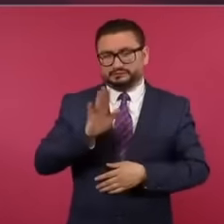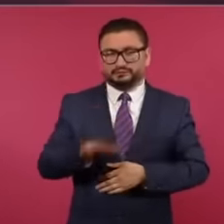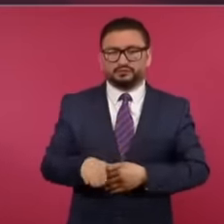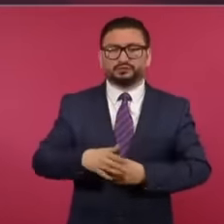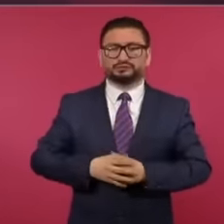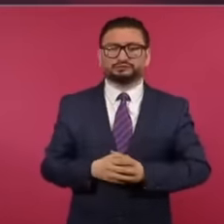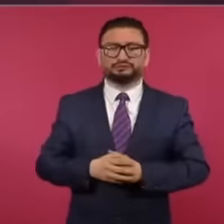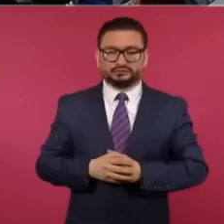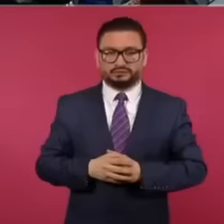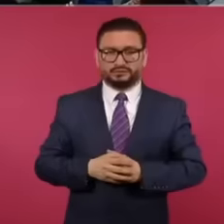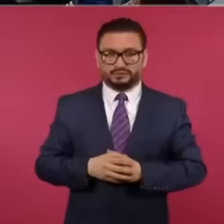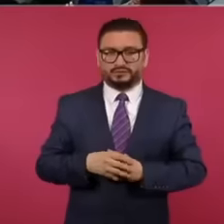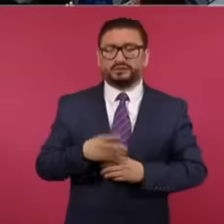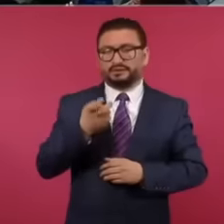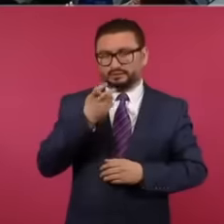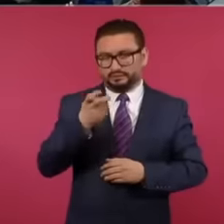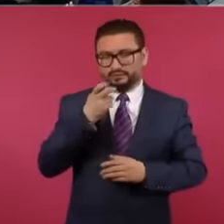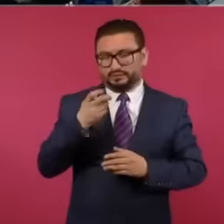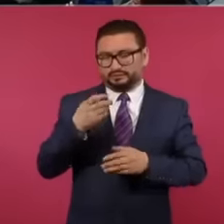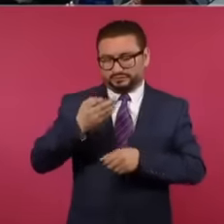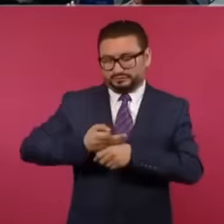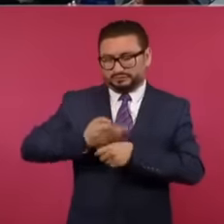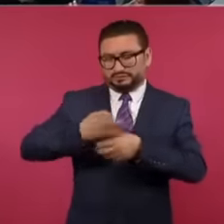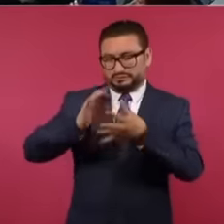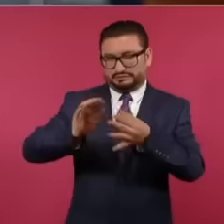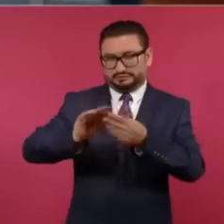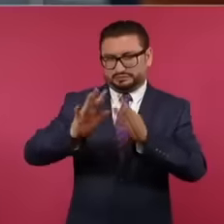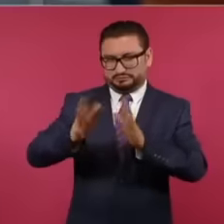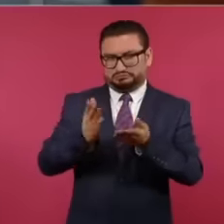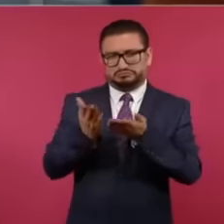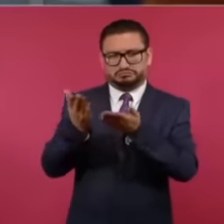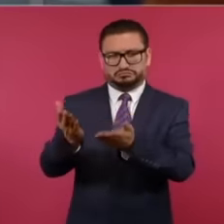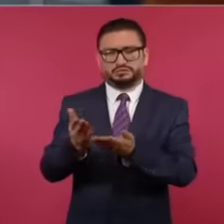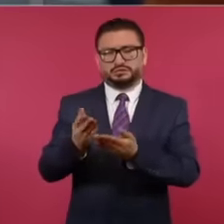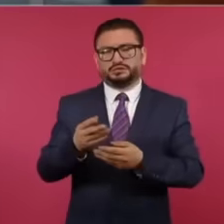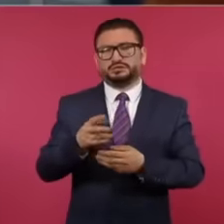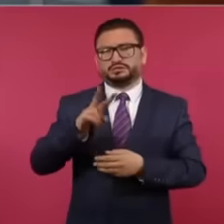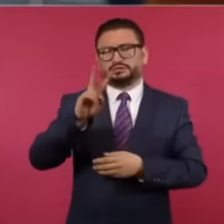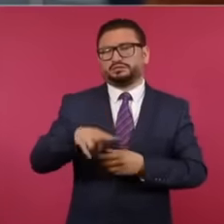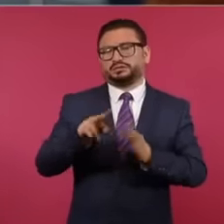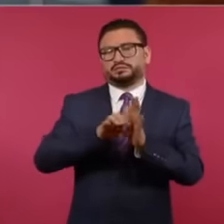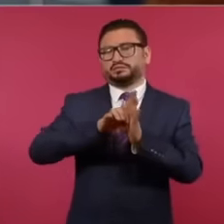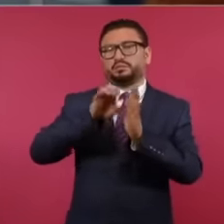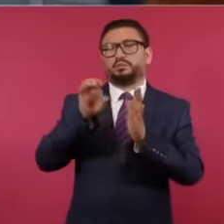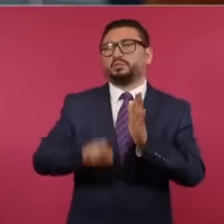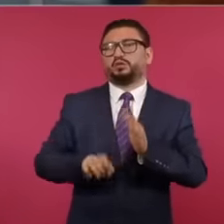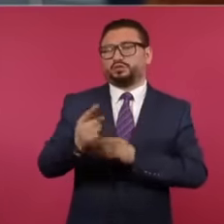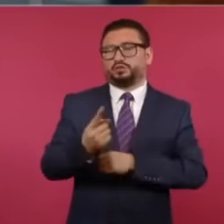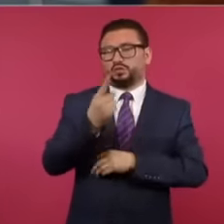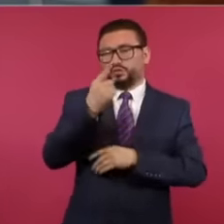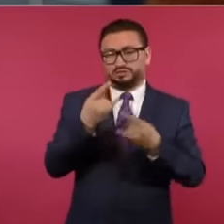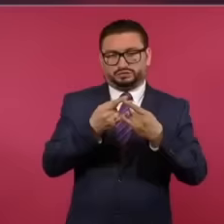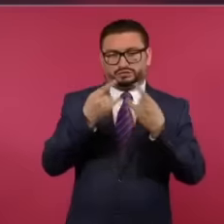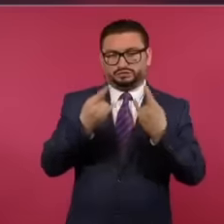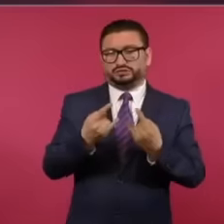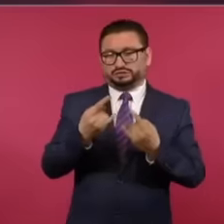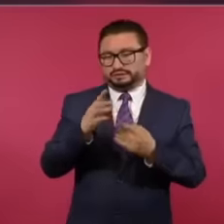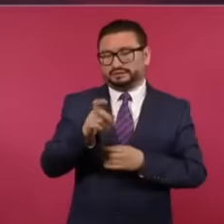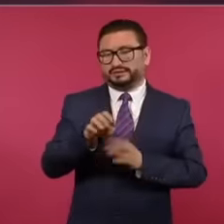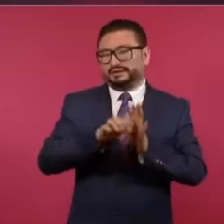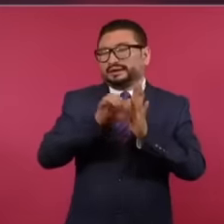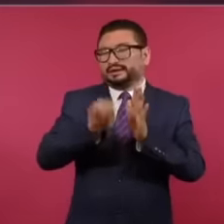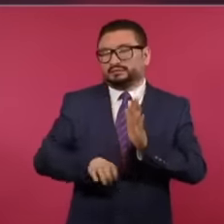ocurrido en esto que le acabo de decir. Y efectivamente, por ejemplo, hay un caso, por ponerle un